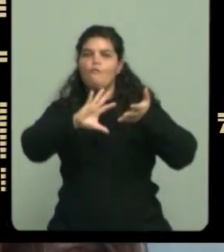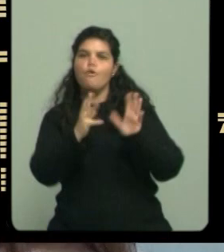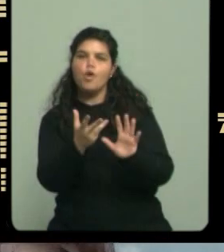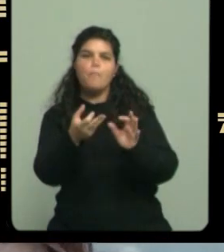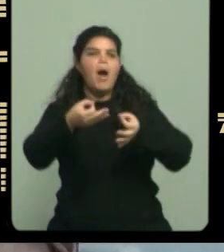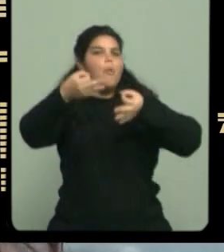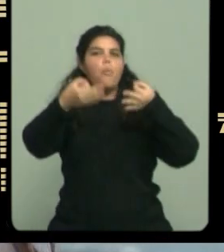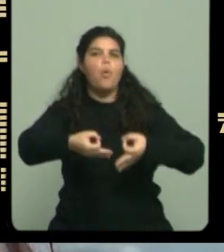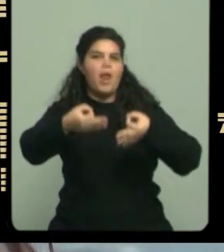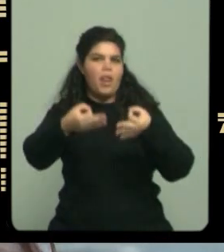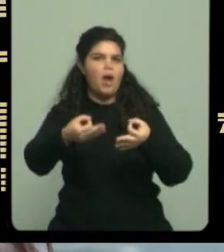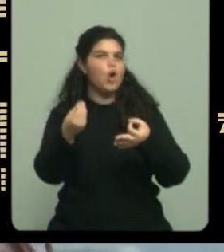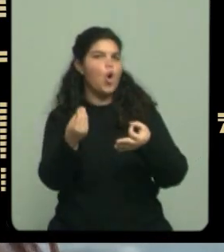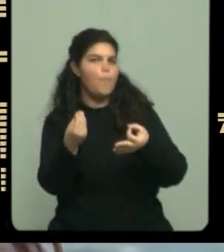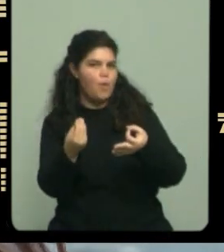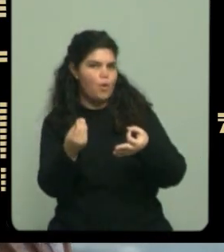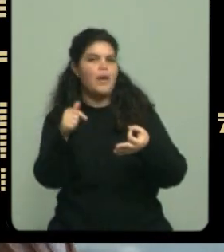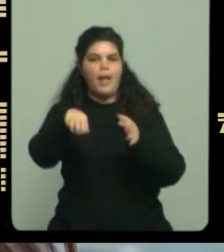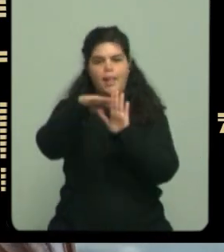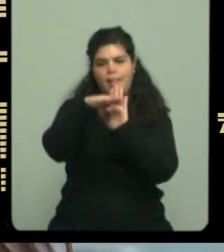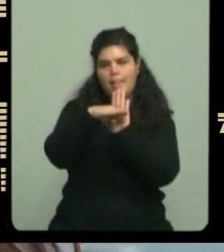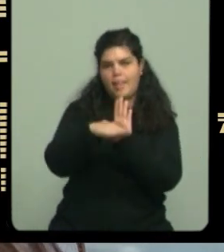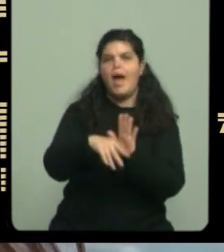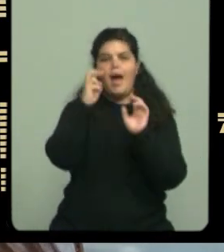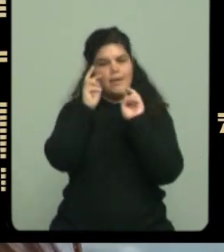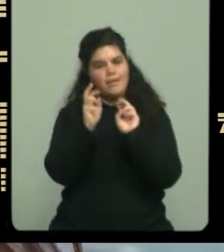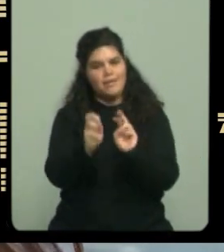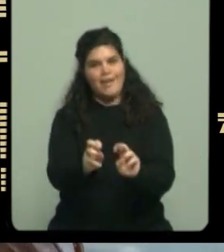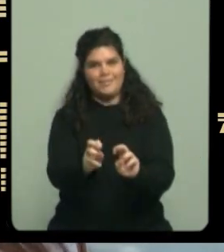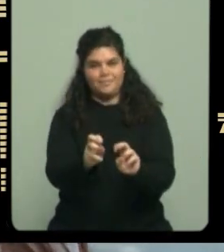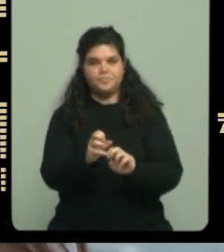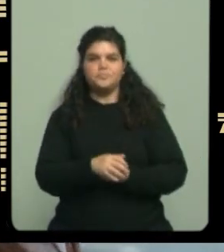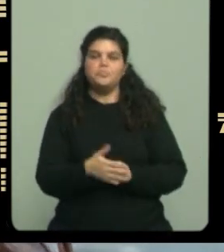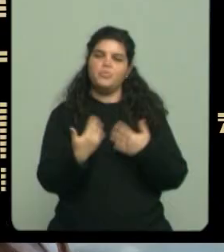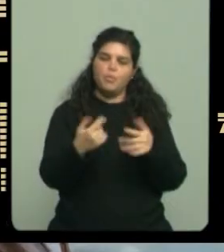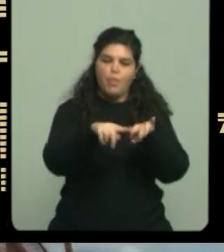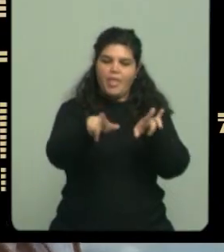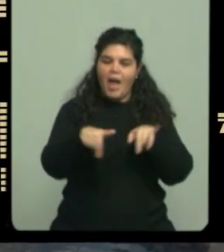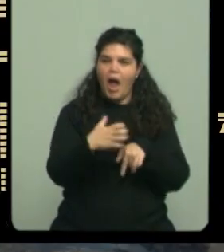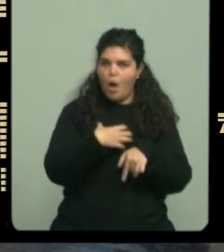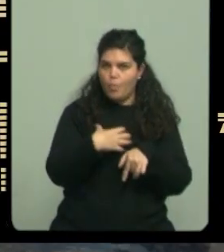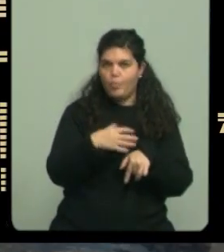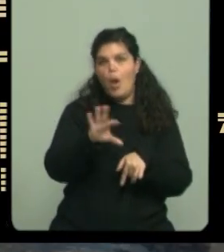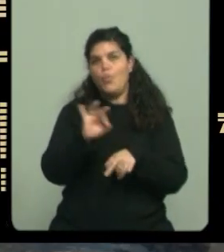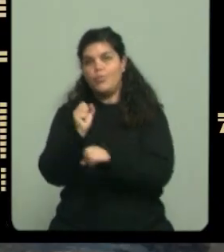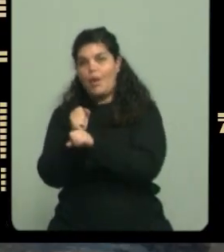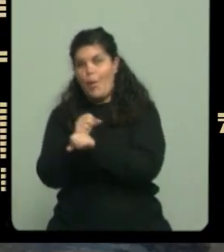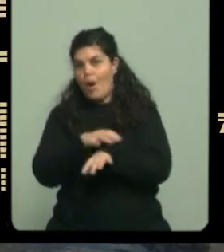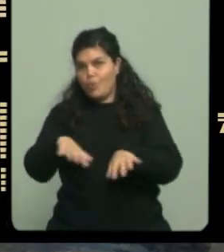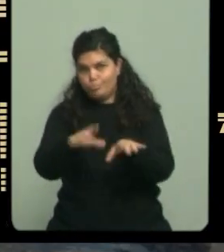buenas prácticas que se pueden llegar a tener, ya sea, por ejemplo, en las aulas o en lo